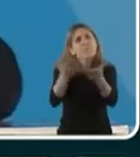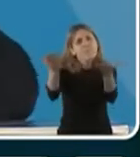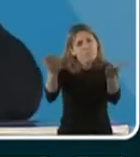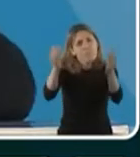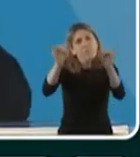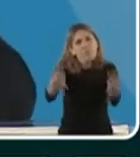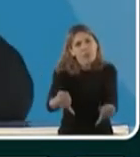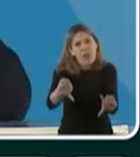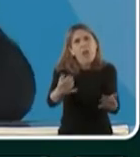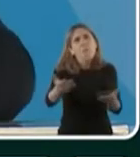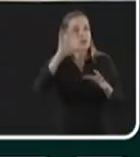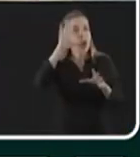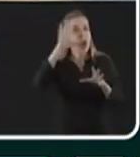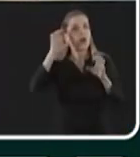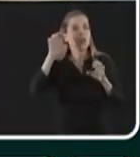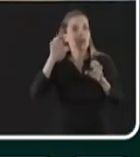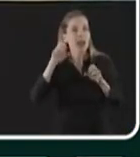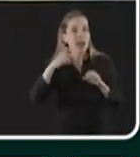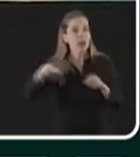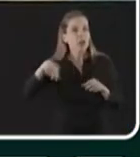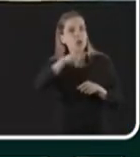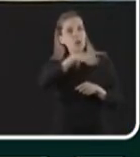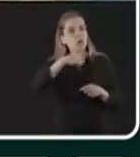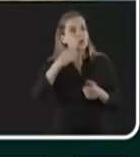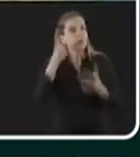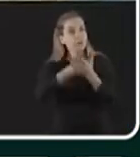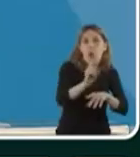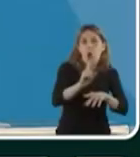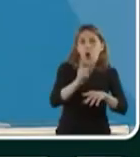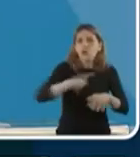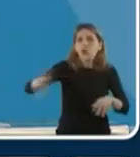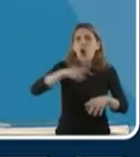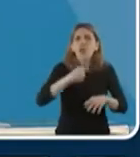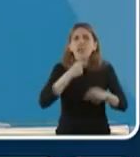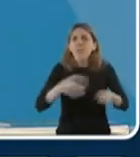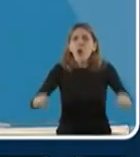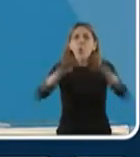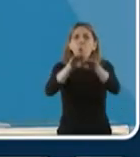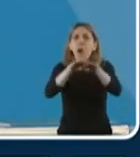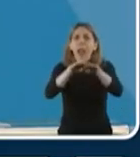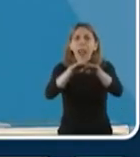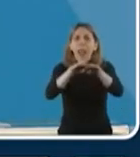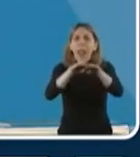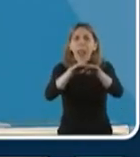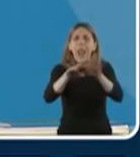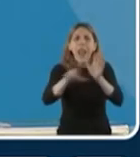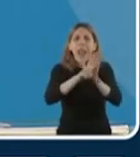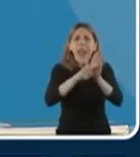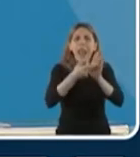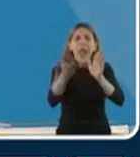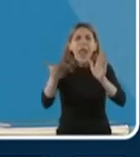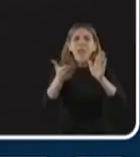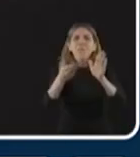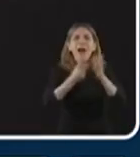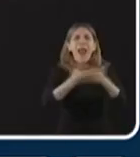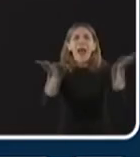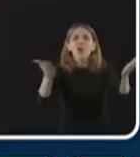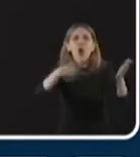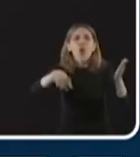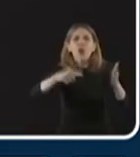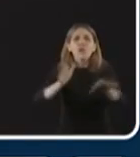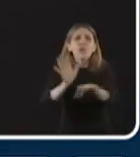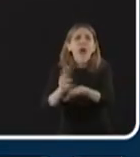presidente, que sigue manteniendo a todos los funcionarios que lo critican, a todos los funcionarios de Cristina,